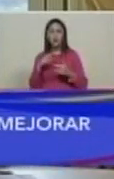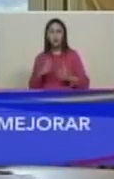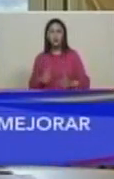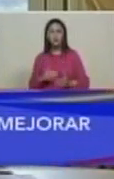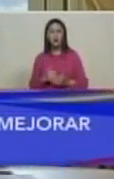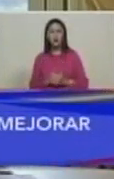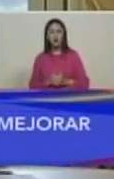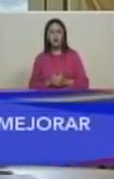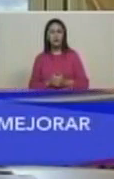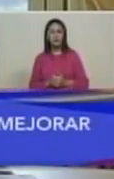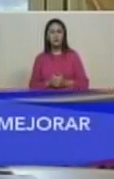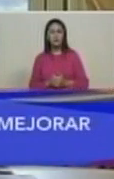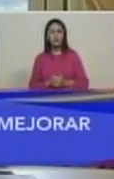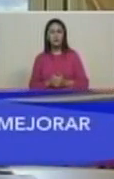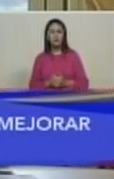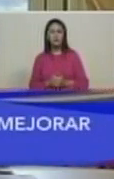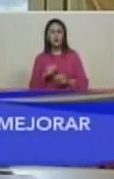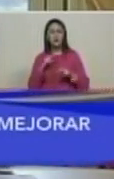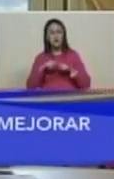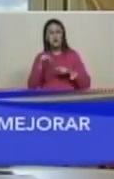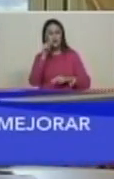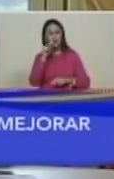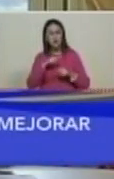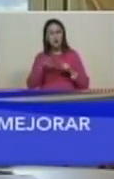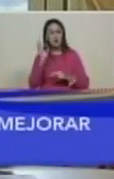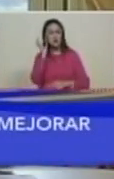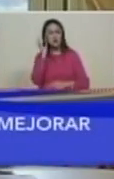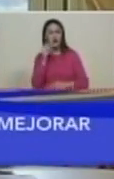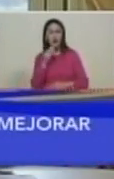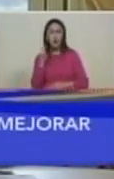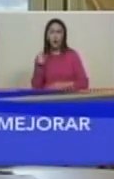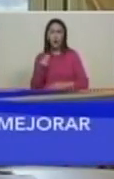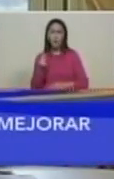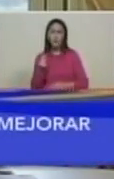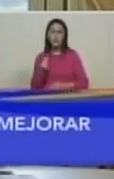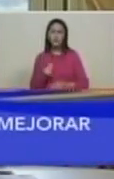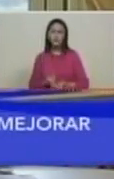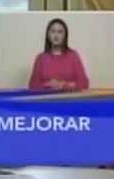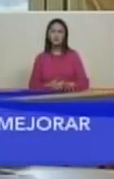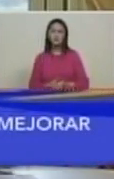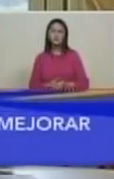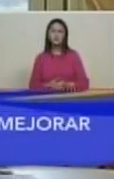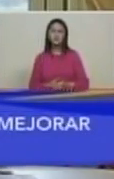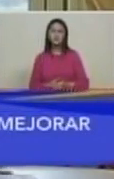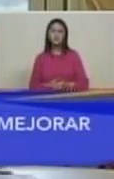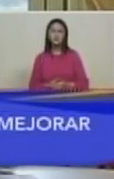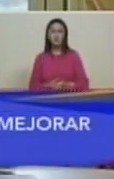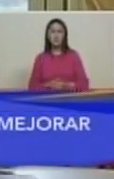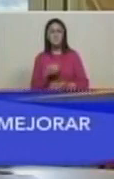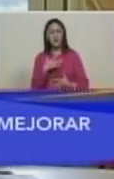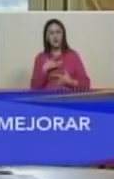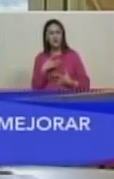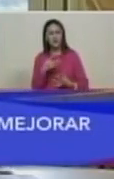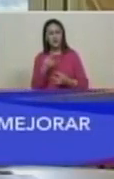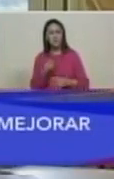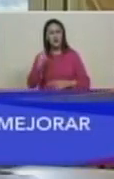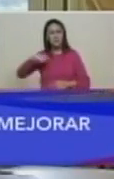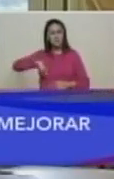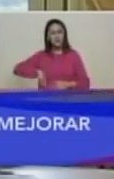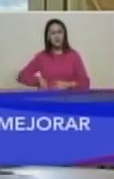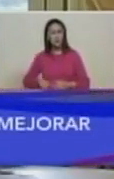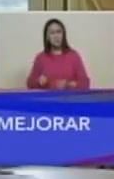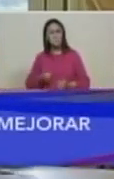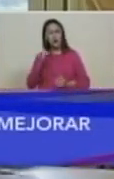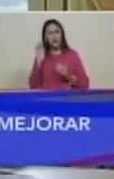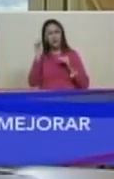gobierno revolucionario en sus niños, en sus niñas, en sus jóvenes. Máximo interés, máxima inversión, máxima